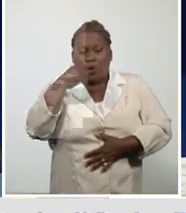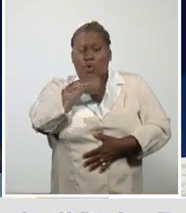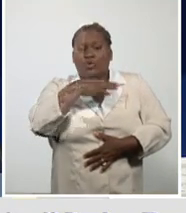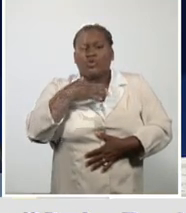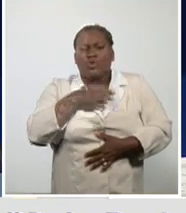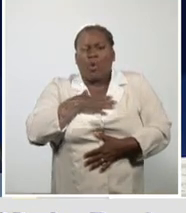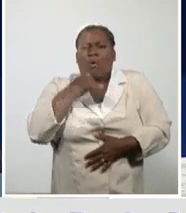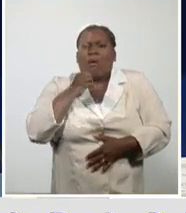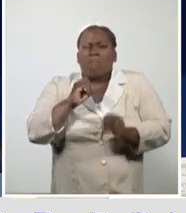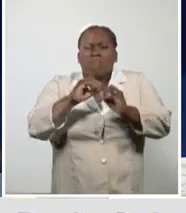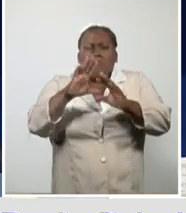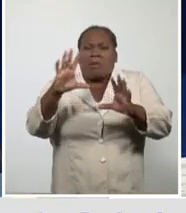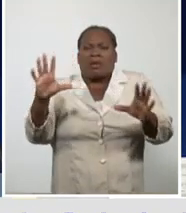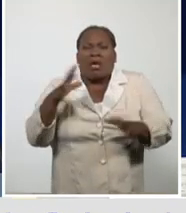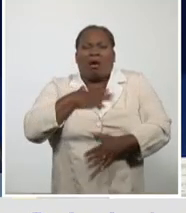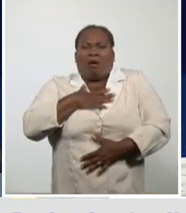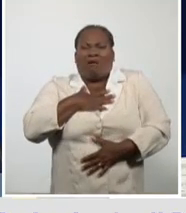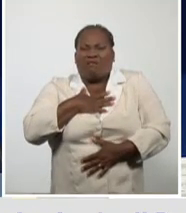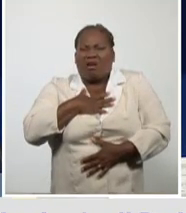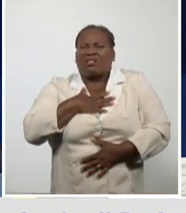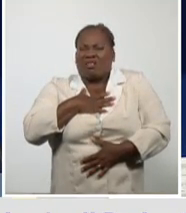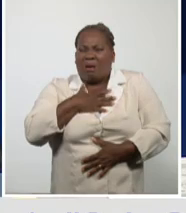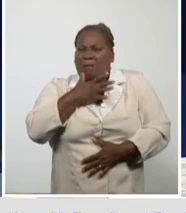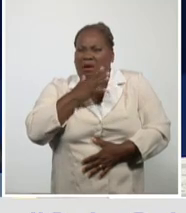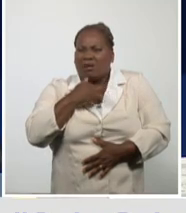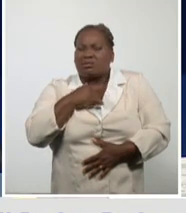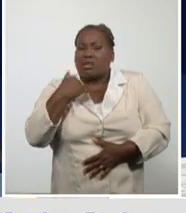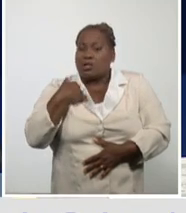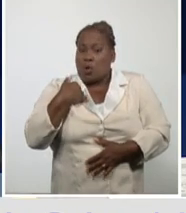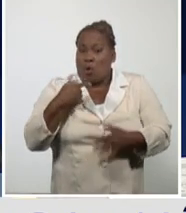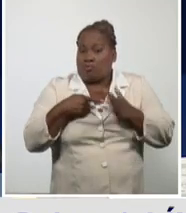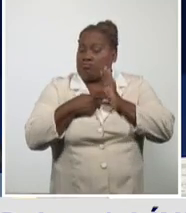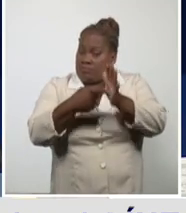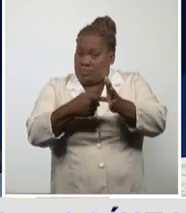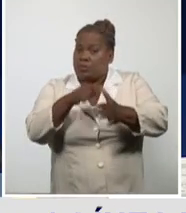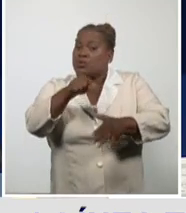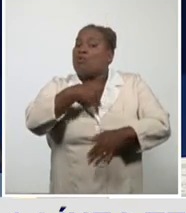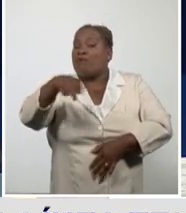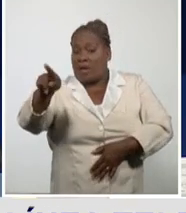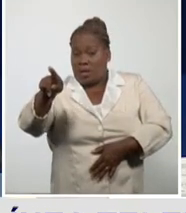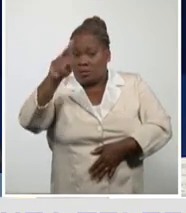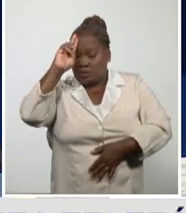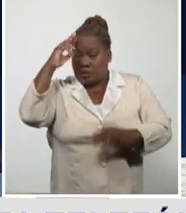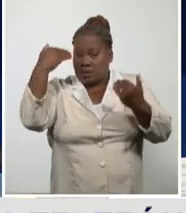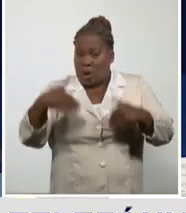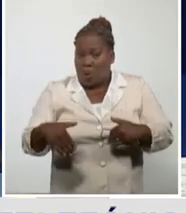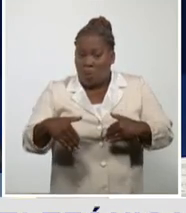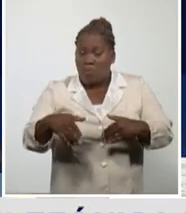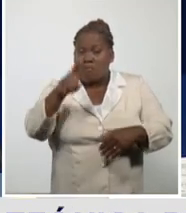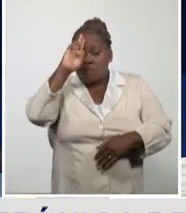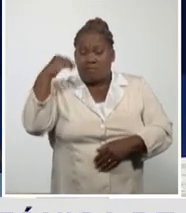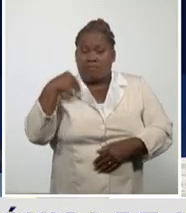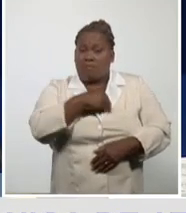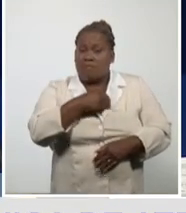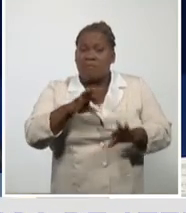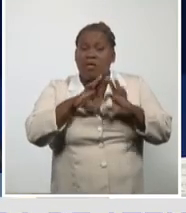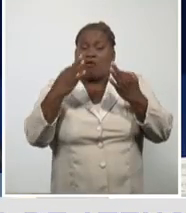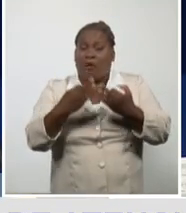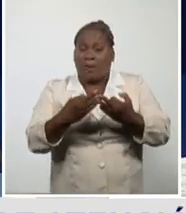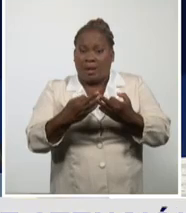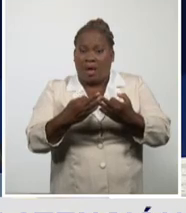de aire. Entonces, bueno, él ve a uno de nuestras unidades de salud, su médico de familia, su policlínico, un